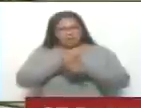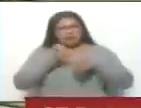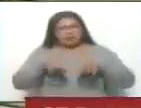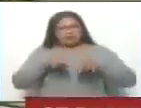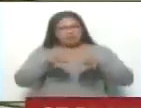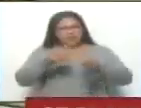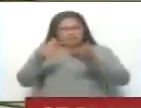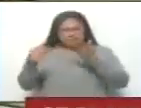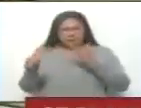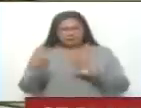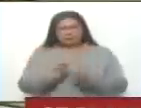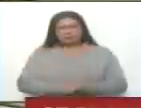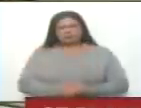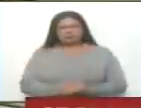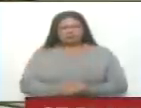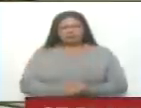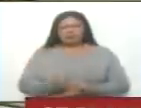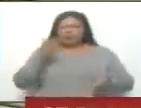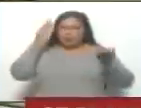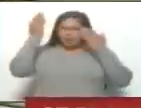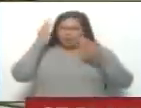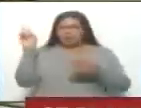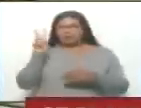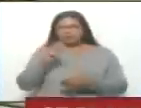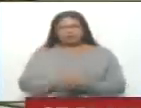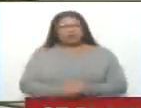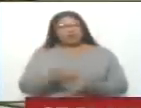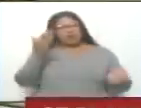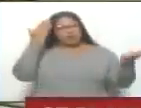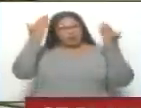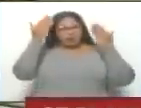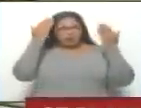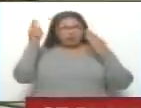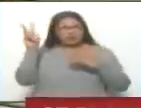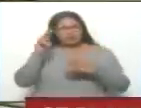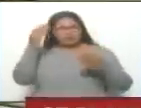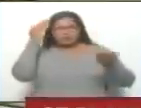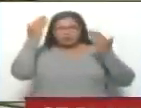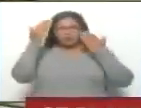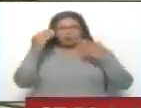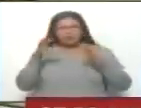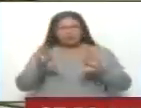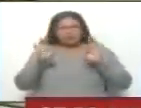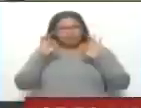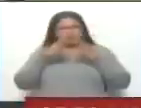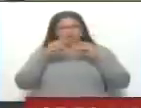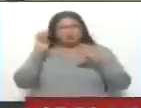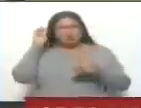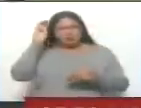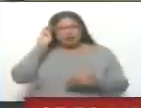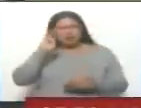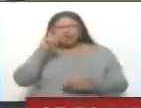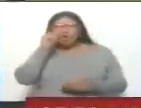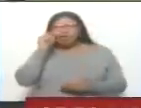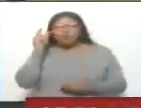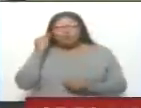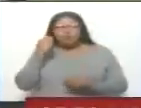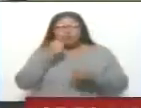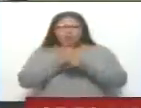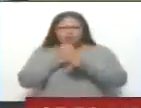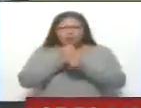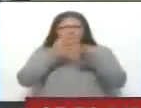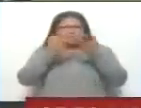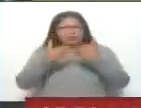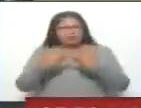Afines. Hola, hola, Venezuela. Hola, hola, Venezuela. Un saludo a todos los maestros, maestras, obreros